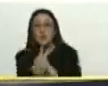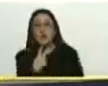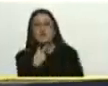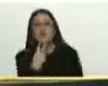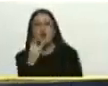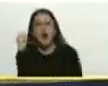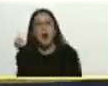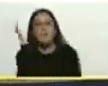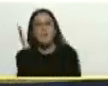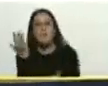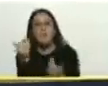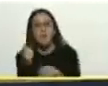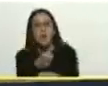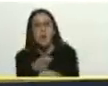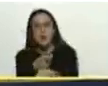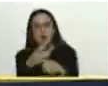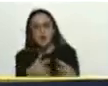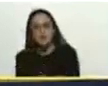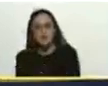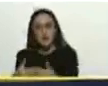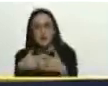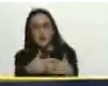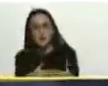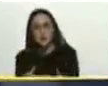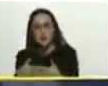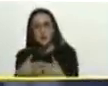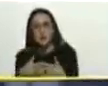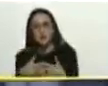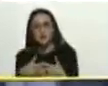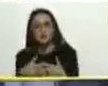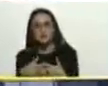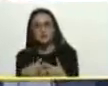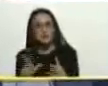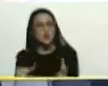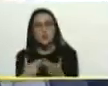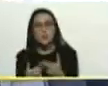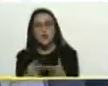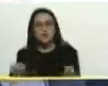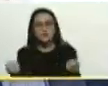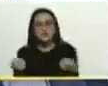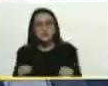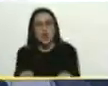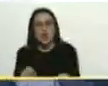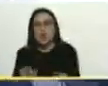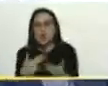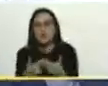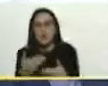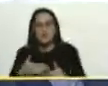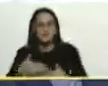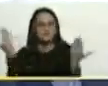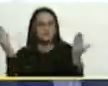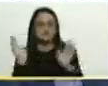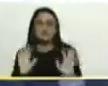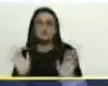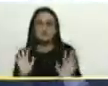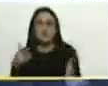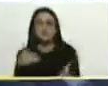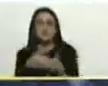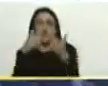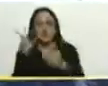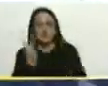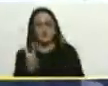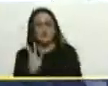por exigirle al gobierno de los Estados Unidos Norteamérica que acabe con las sanciones criminales que levante todas las sanciones sobre Venezuela